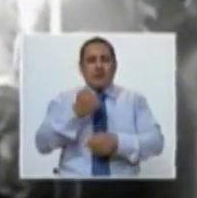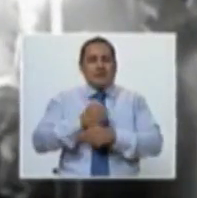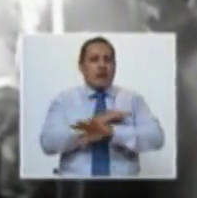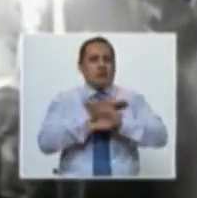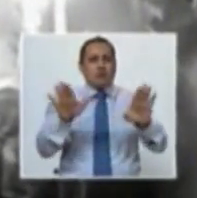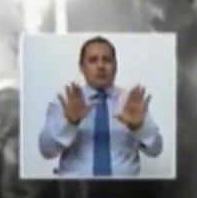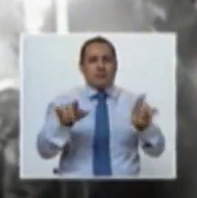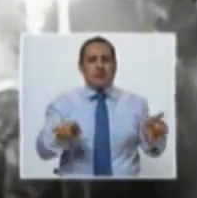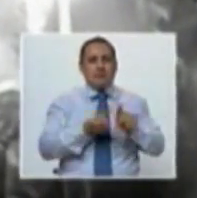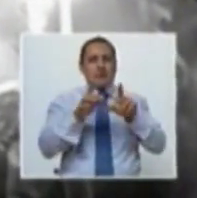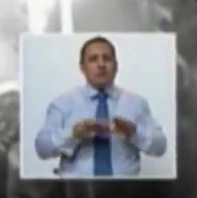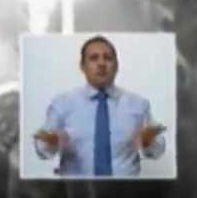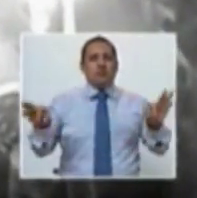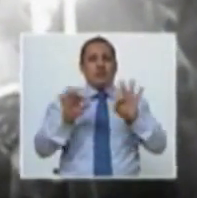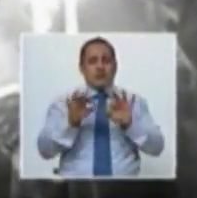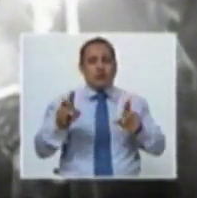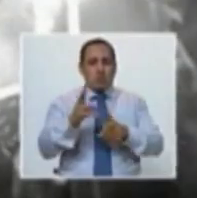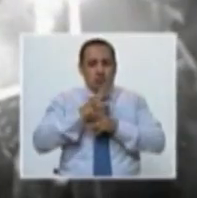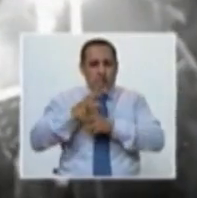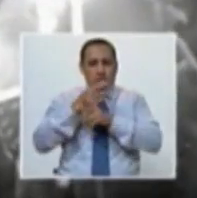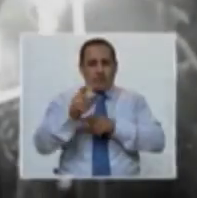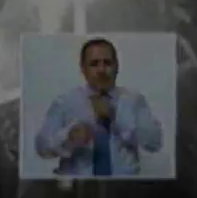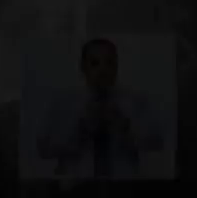derechos fundamentales de todos.